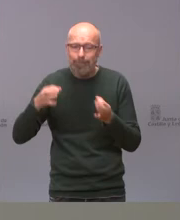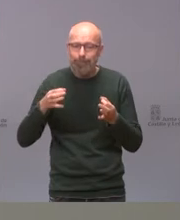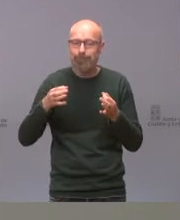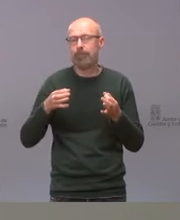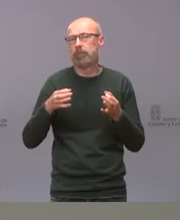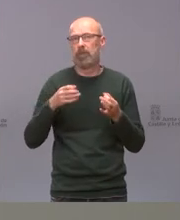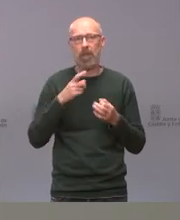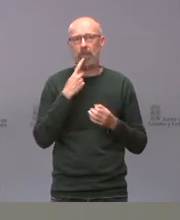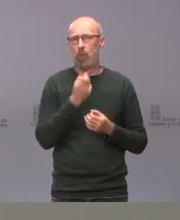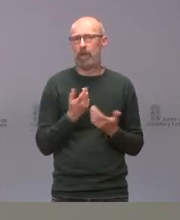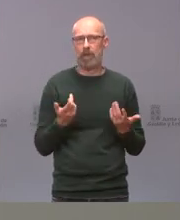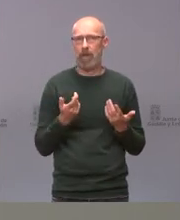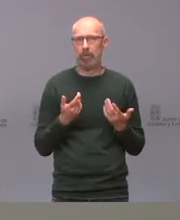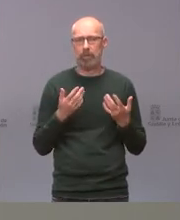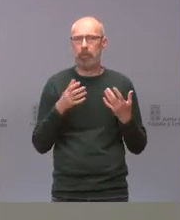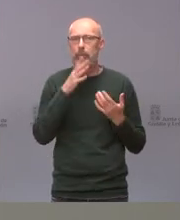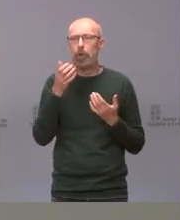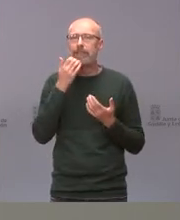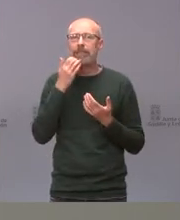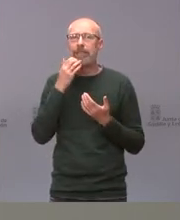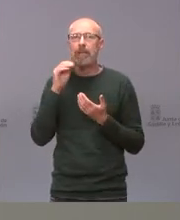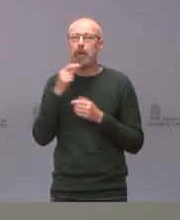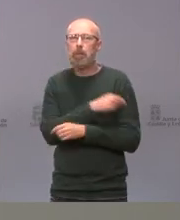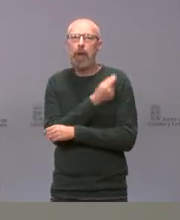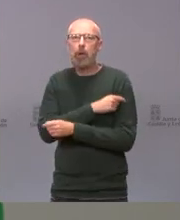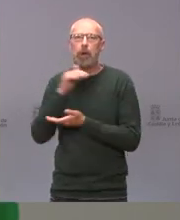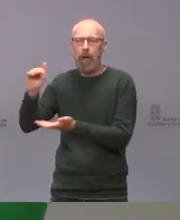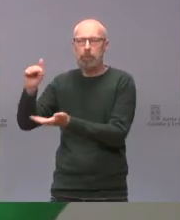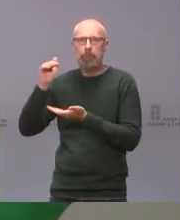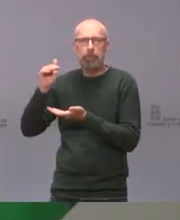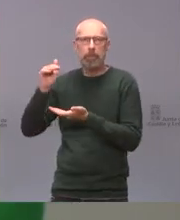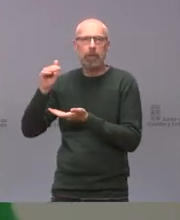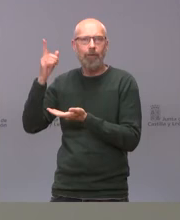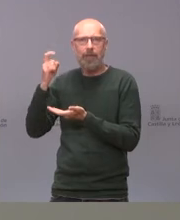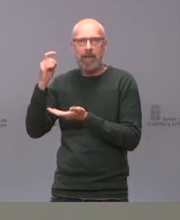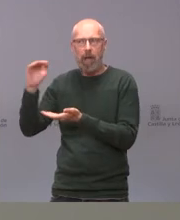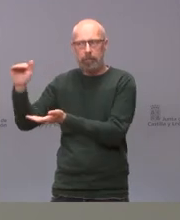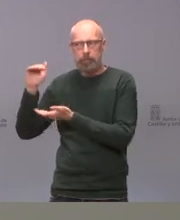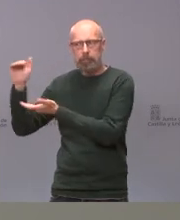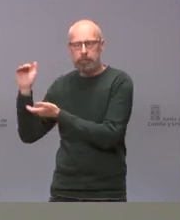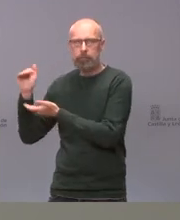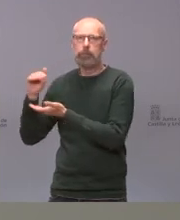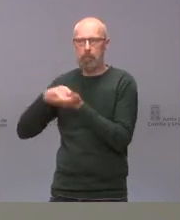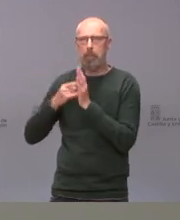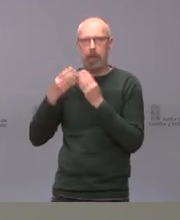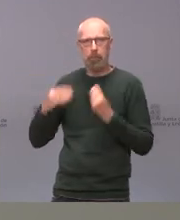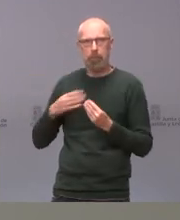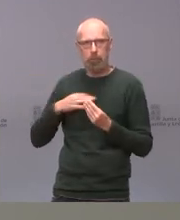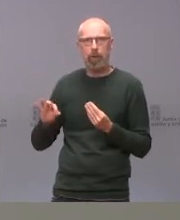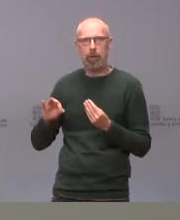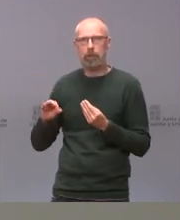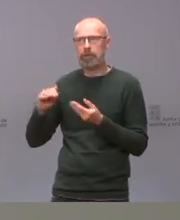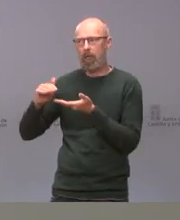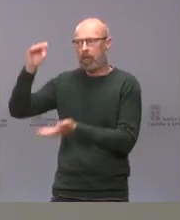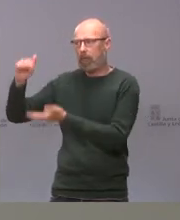pues haría todas las predicciones del mundo. Pero si una semana me mandan unas, la semana anterior eran más, la siguiente no sé cuántas me llegan, pues